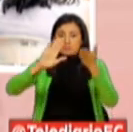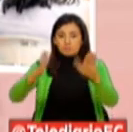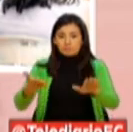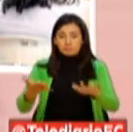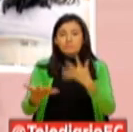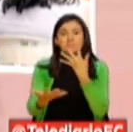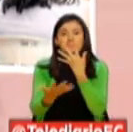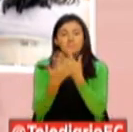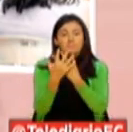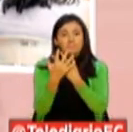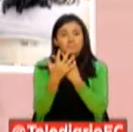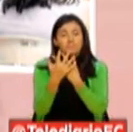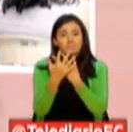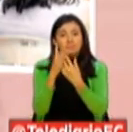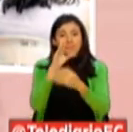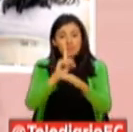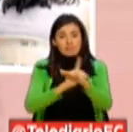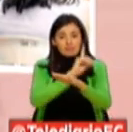la directora